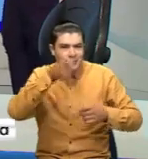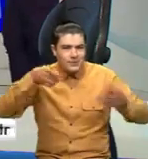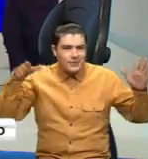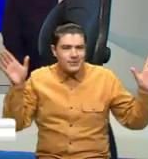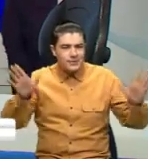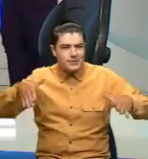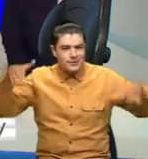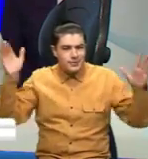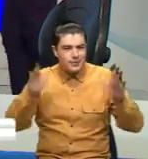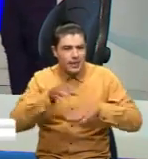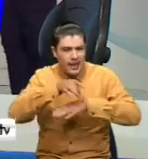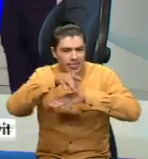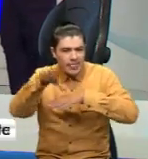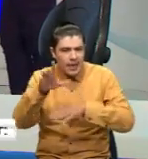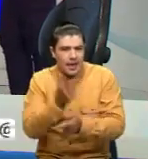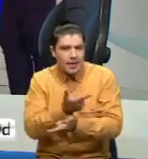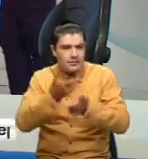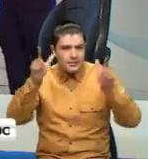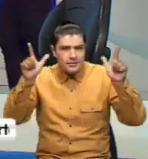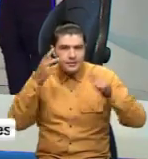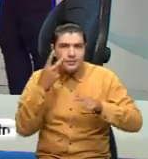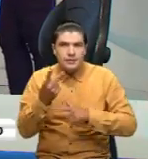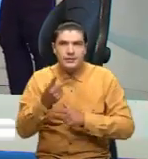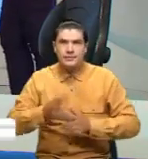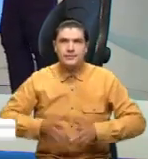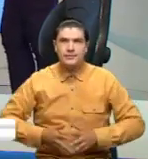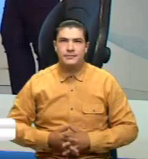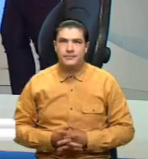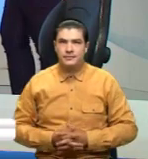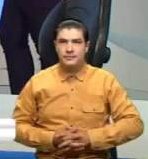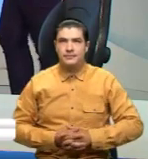los cóndores y muy buenas tardes adelante